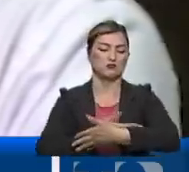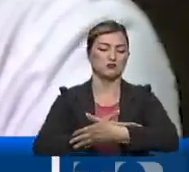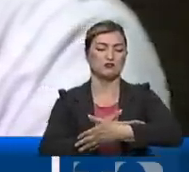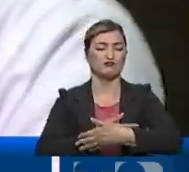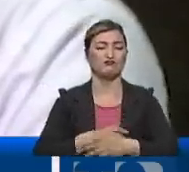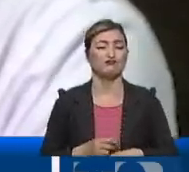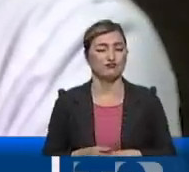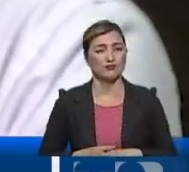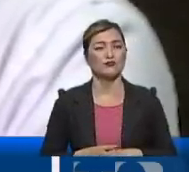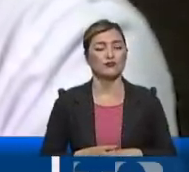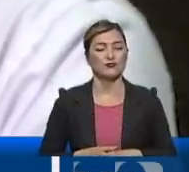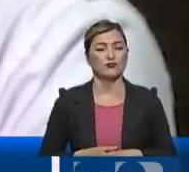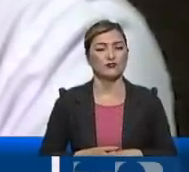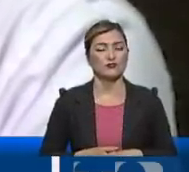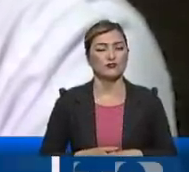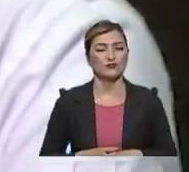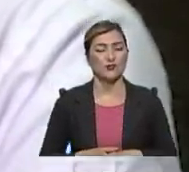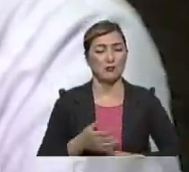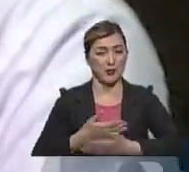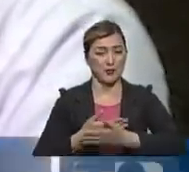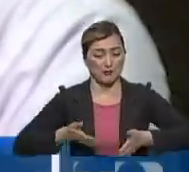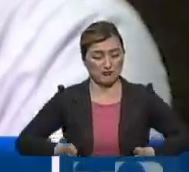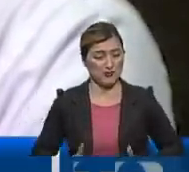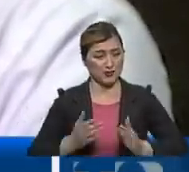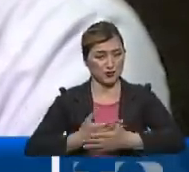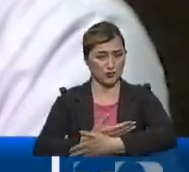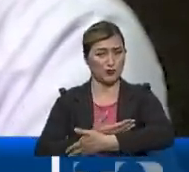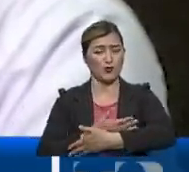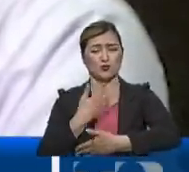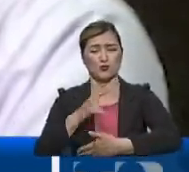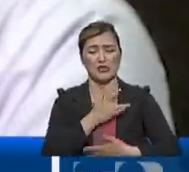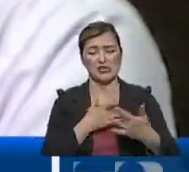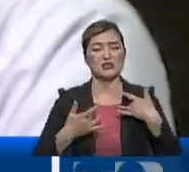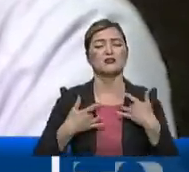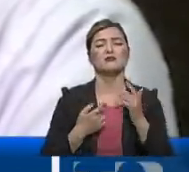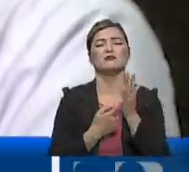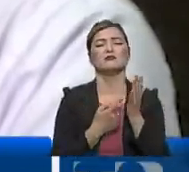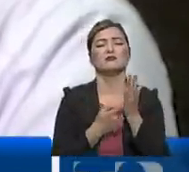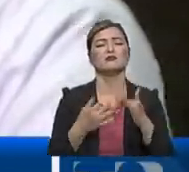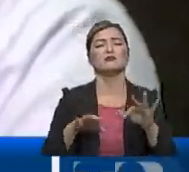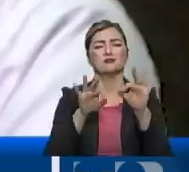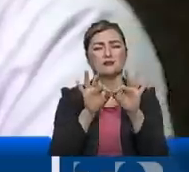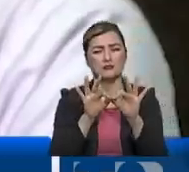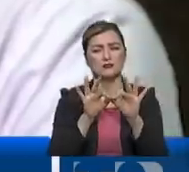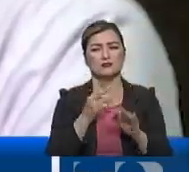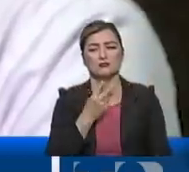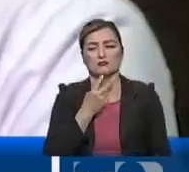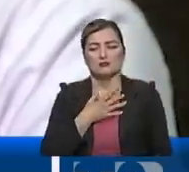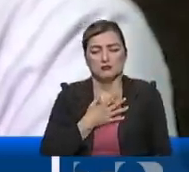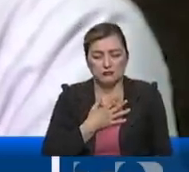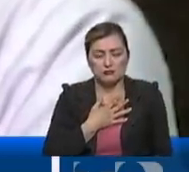La sintomatología dentro de un recién nacido presenta también síntomas importantes como dificultad